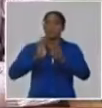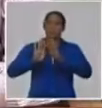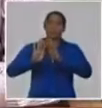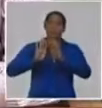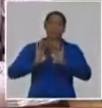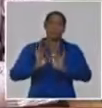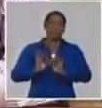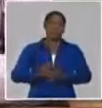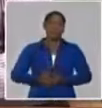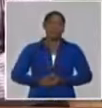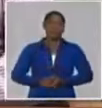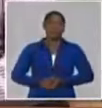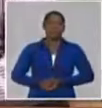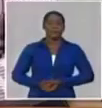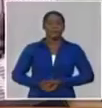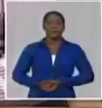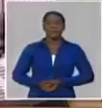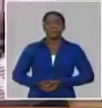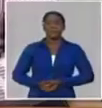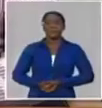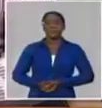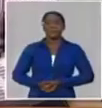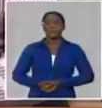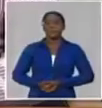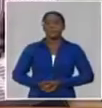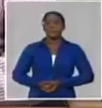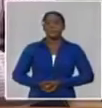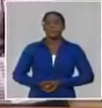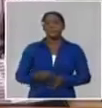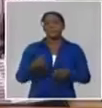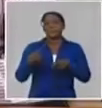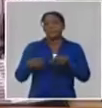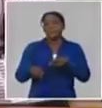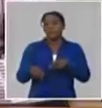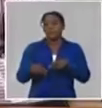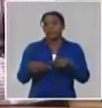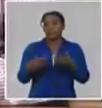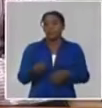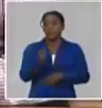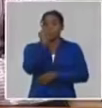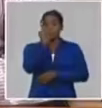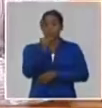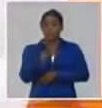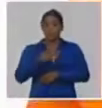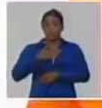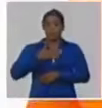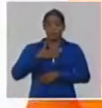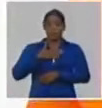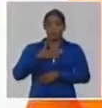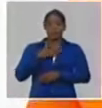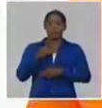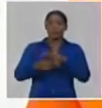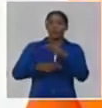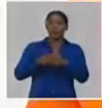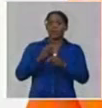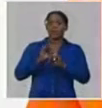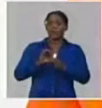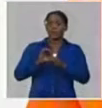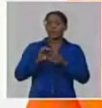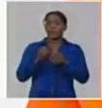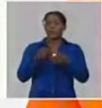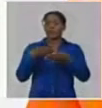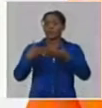este mercado. La acreditación como cliente se va a ejecutar en los propios comercios mayoristas de cada